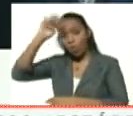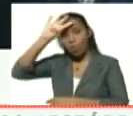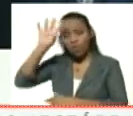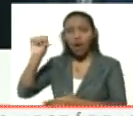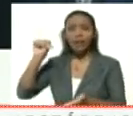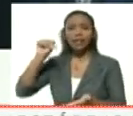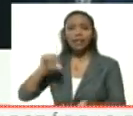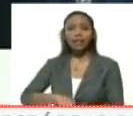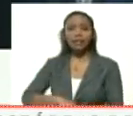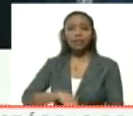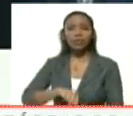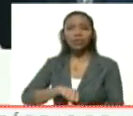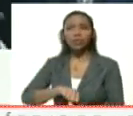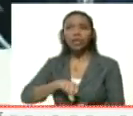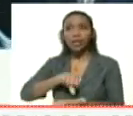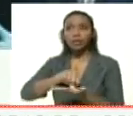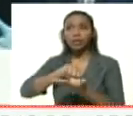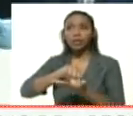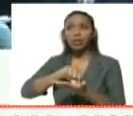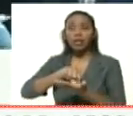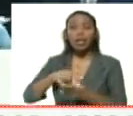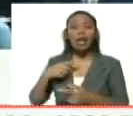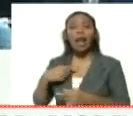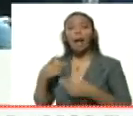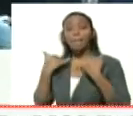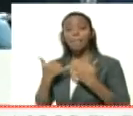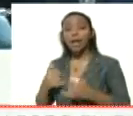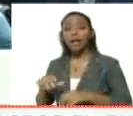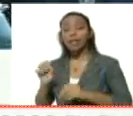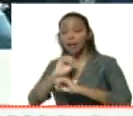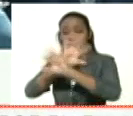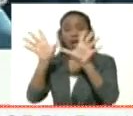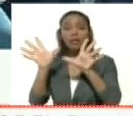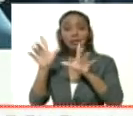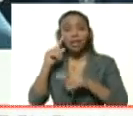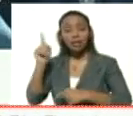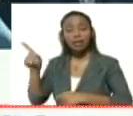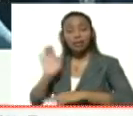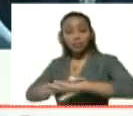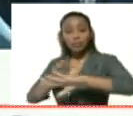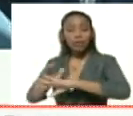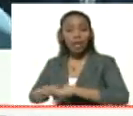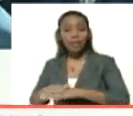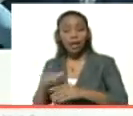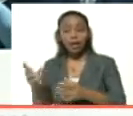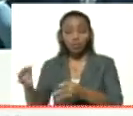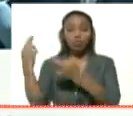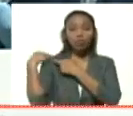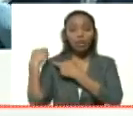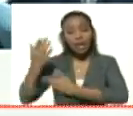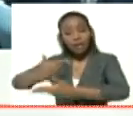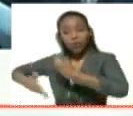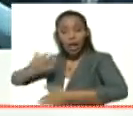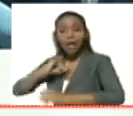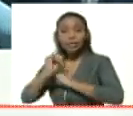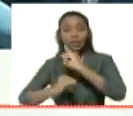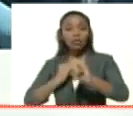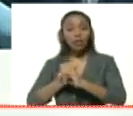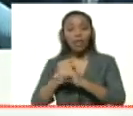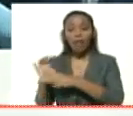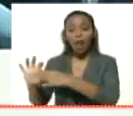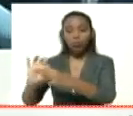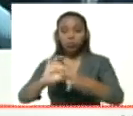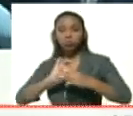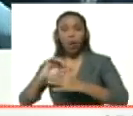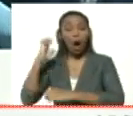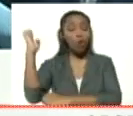naciones. Destacamos las recientes declaraciones que en este sentido emitieron el comisionado de Relaciones Internacionales de la Unión